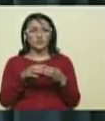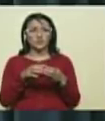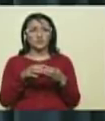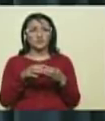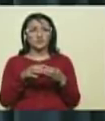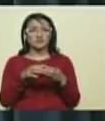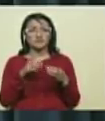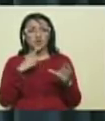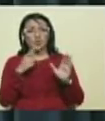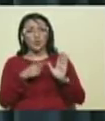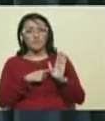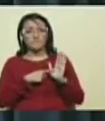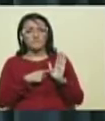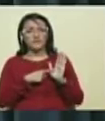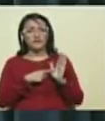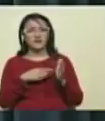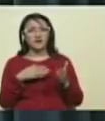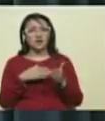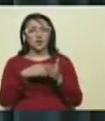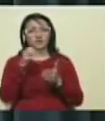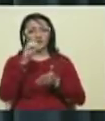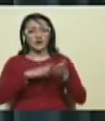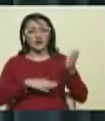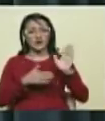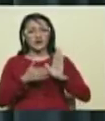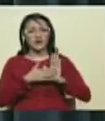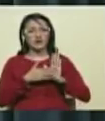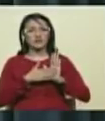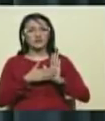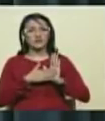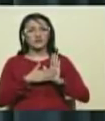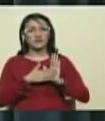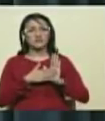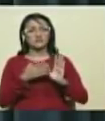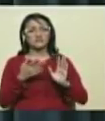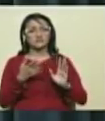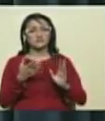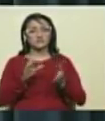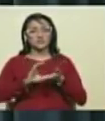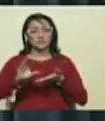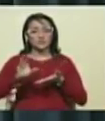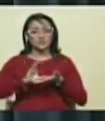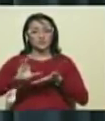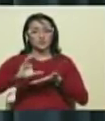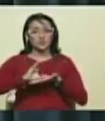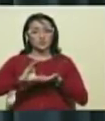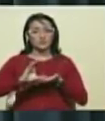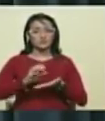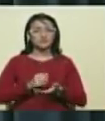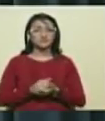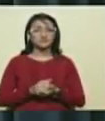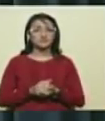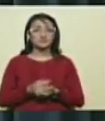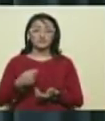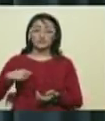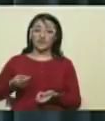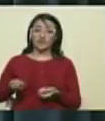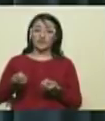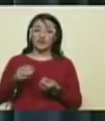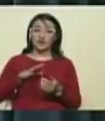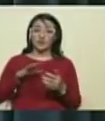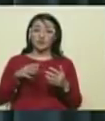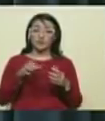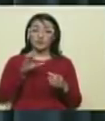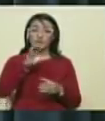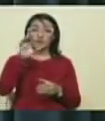supuestamente cumplir con los cometidos contenidos en su carta, es decir, recurriendo a la malversación de fondos. Almagro utiliza los recursos de los